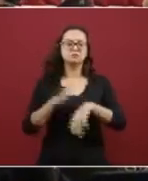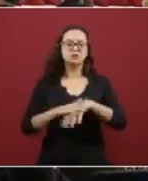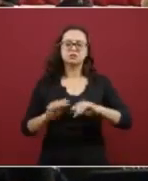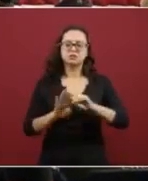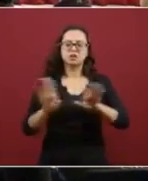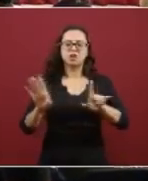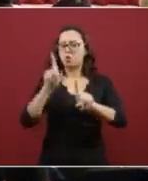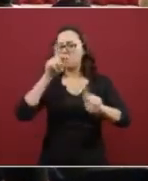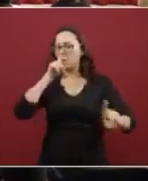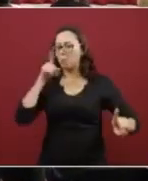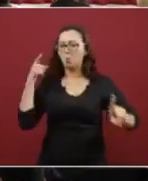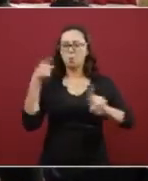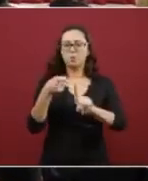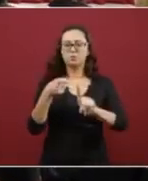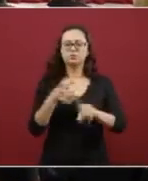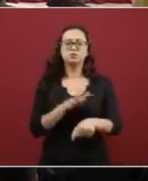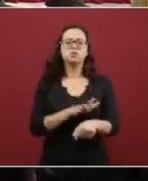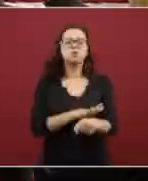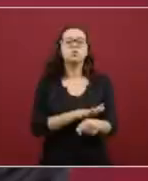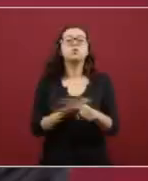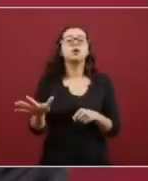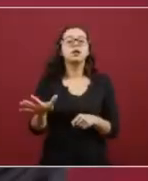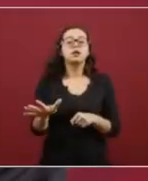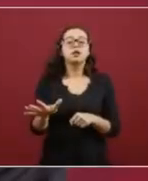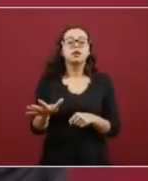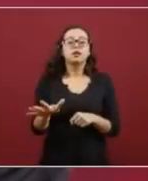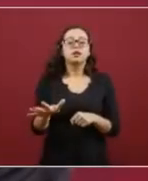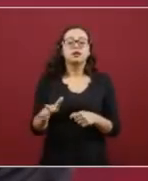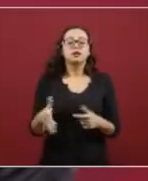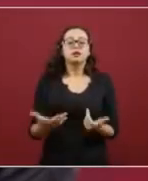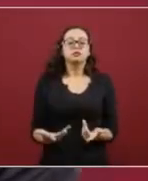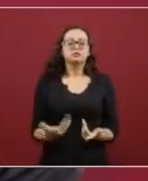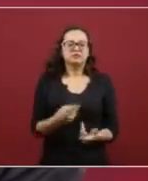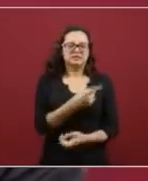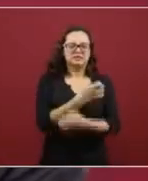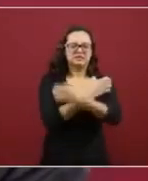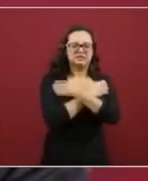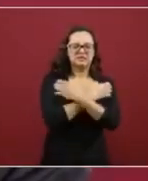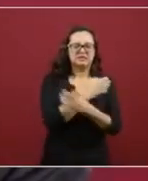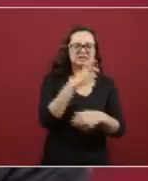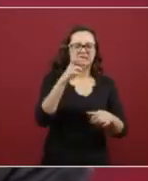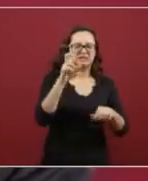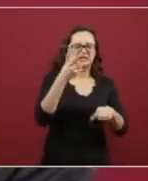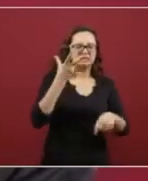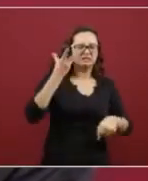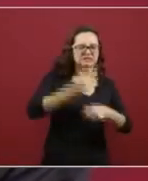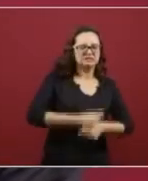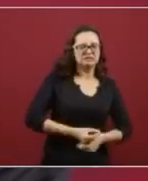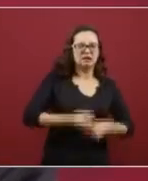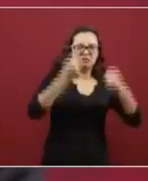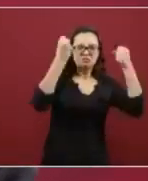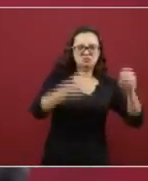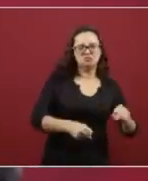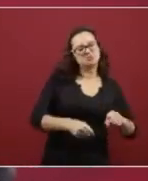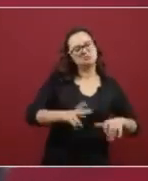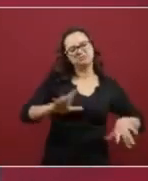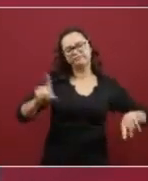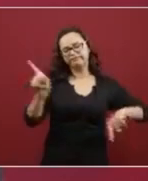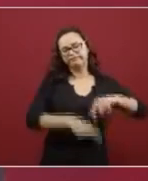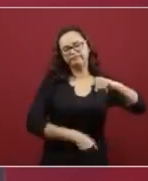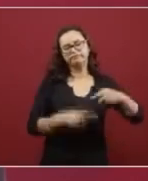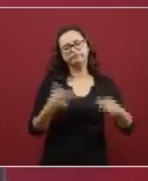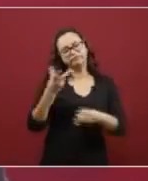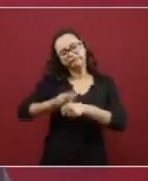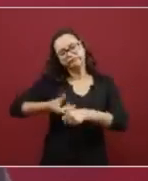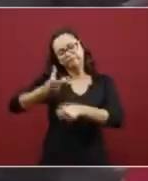modificar la reforma impuesta y se tienen